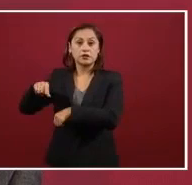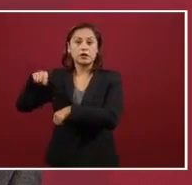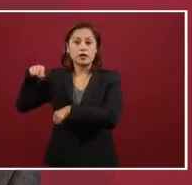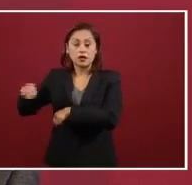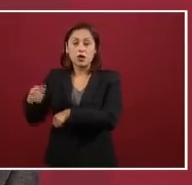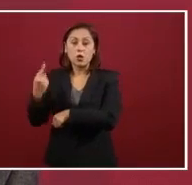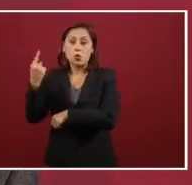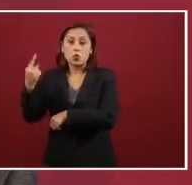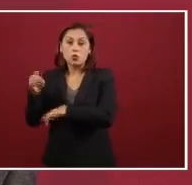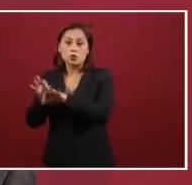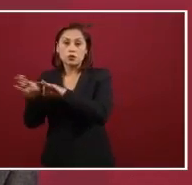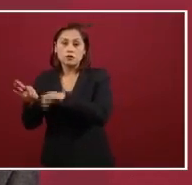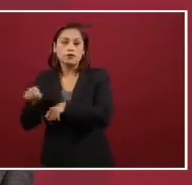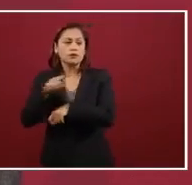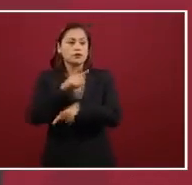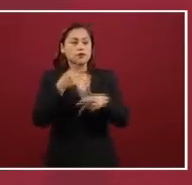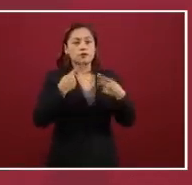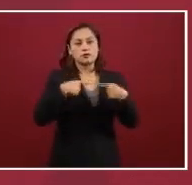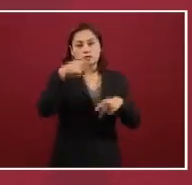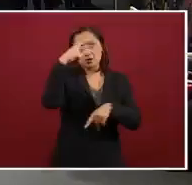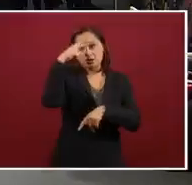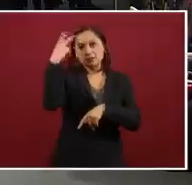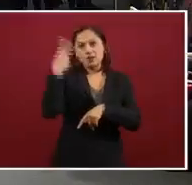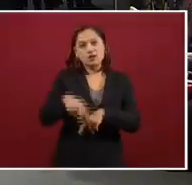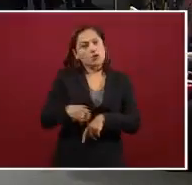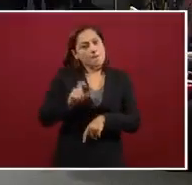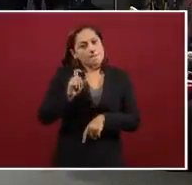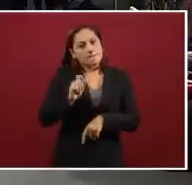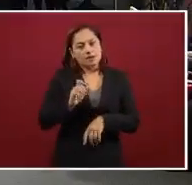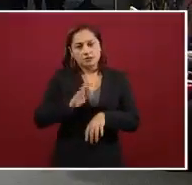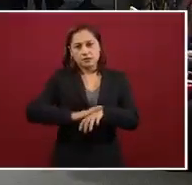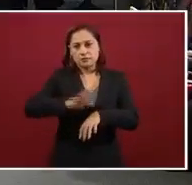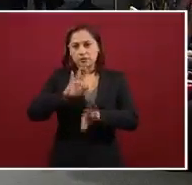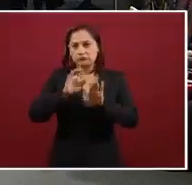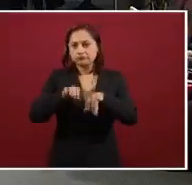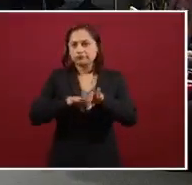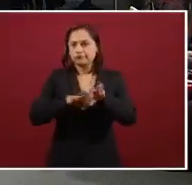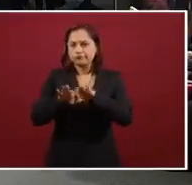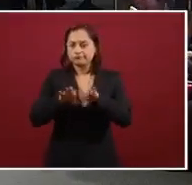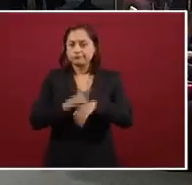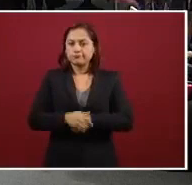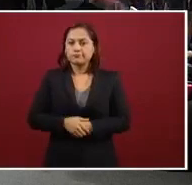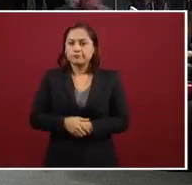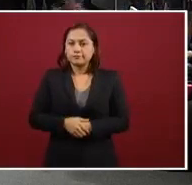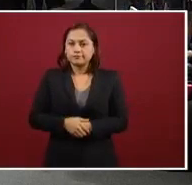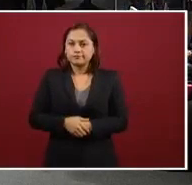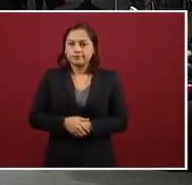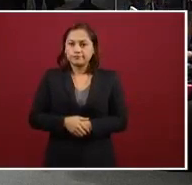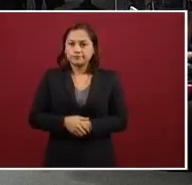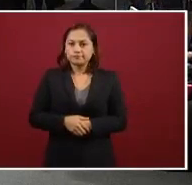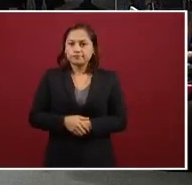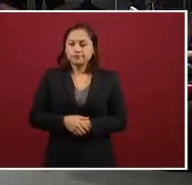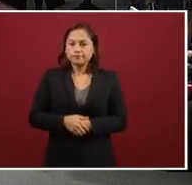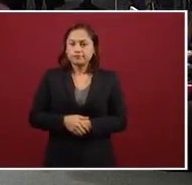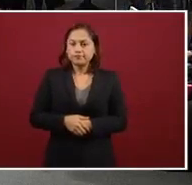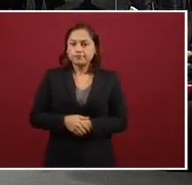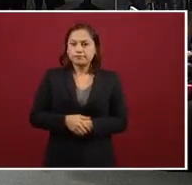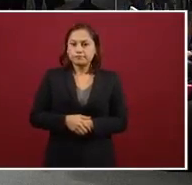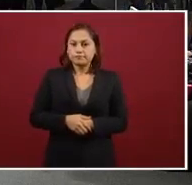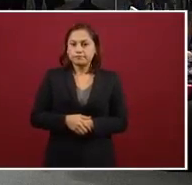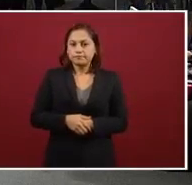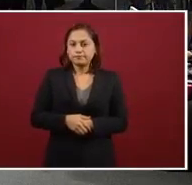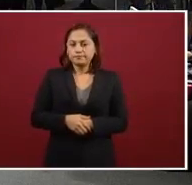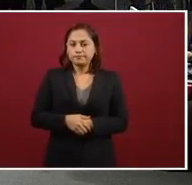a los mexicanos que han regresado. Esa es la proporción, 20 a 1. Ahí atrás, por favor.